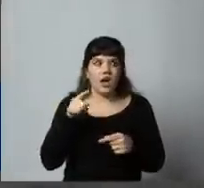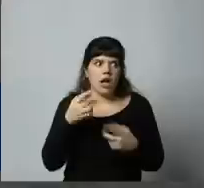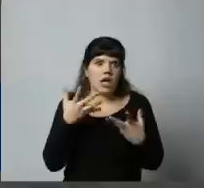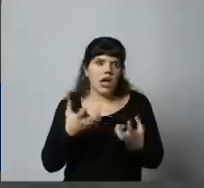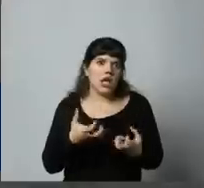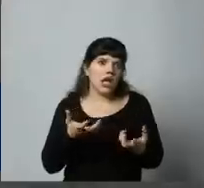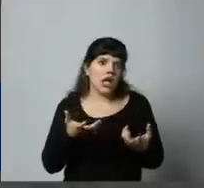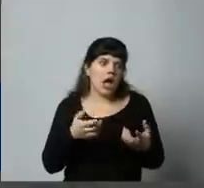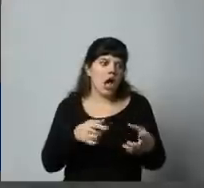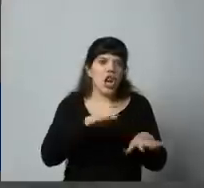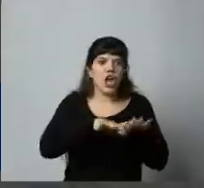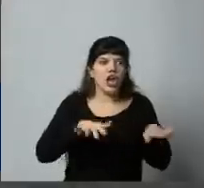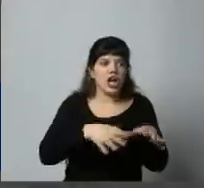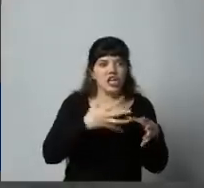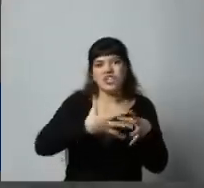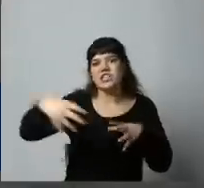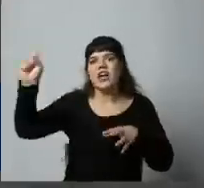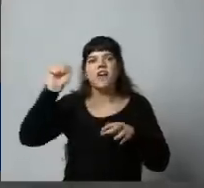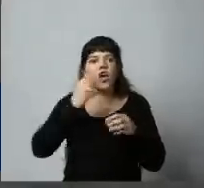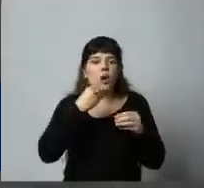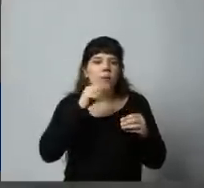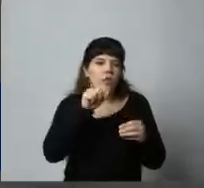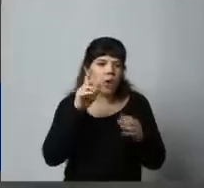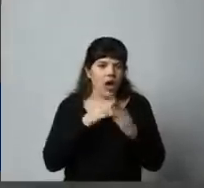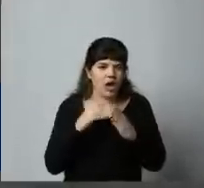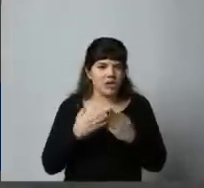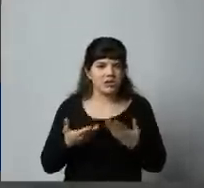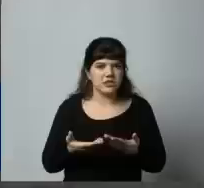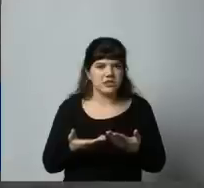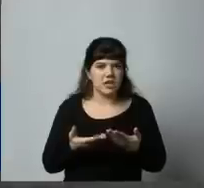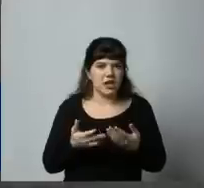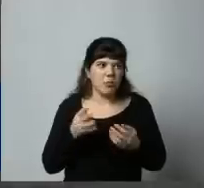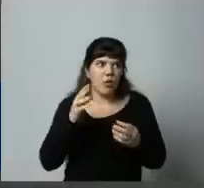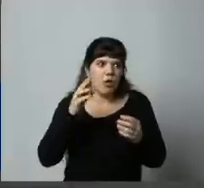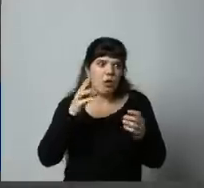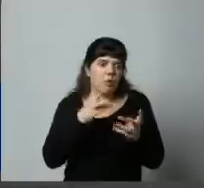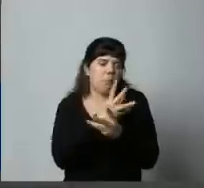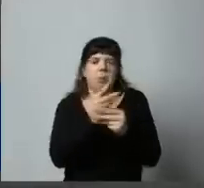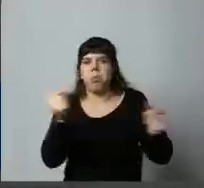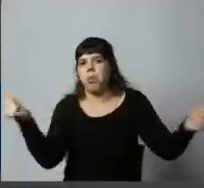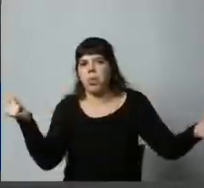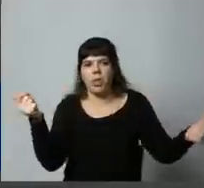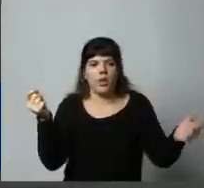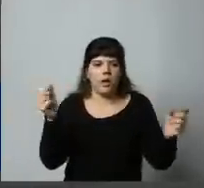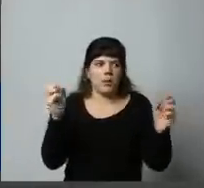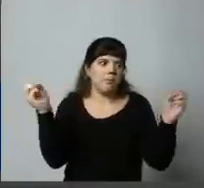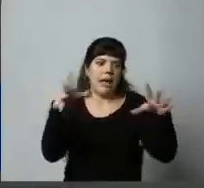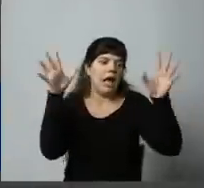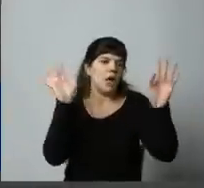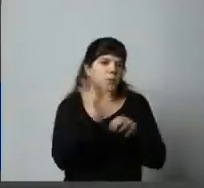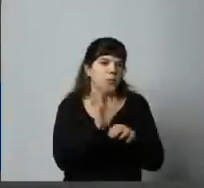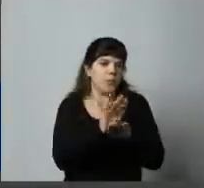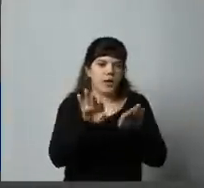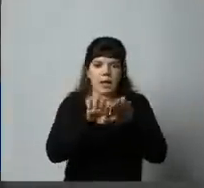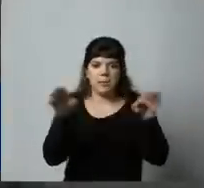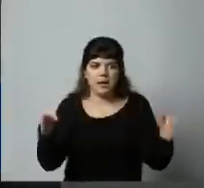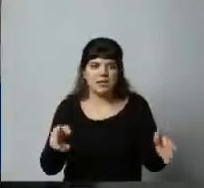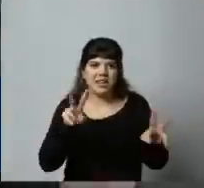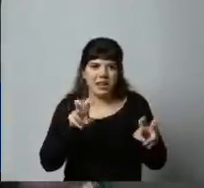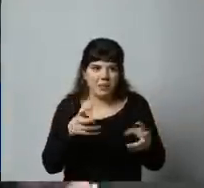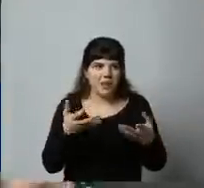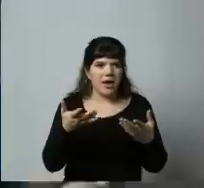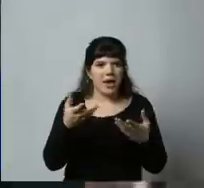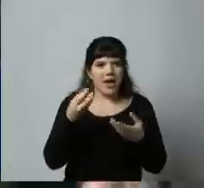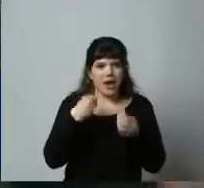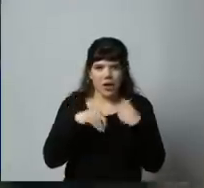llevaran la comida de la casa este desarmando mágicamente todo lo simbólico que que implica esta